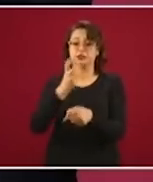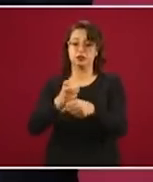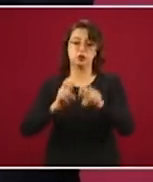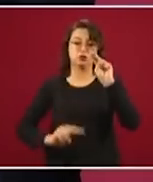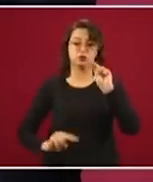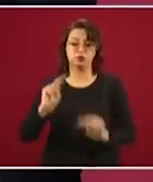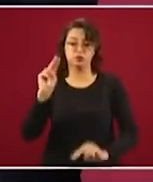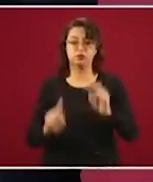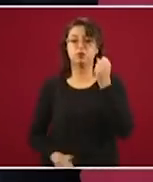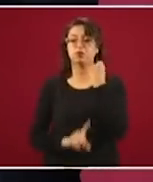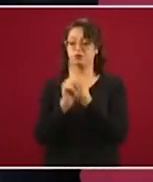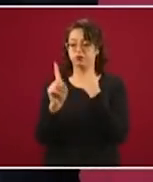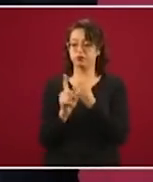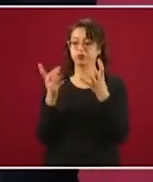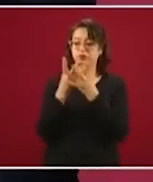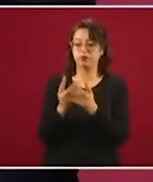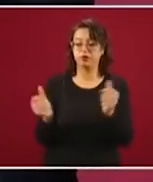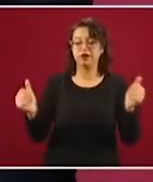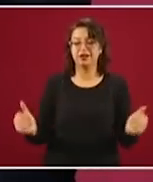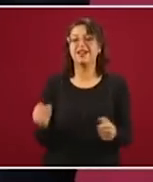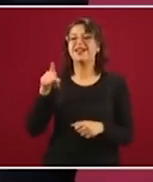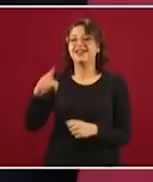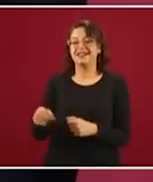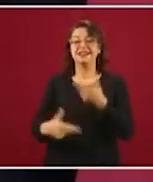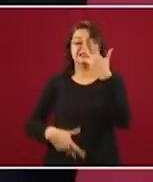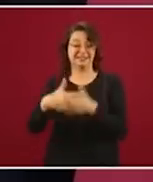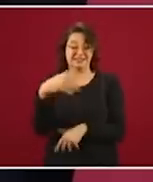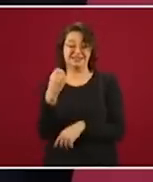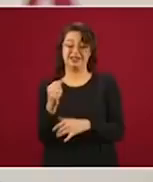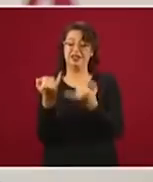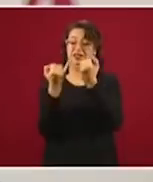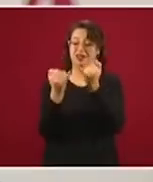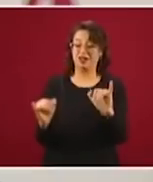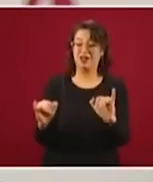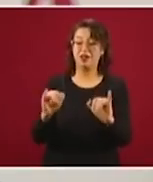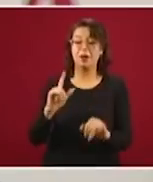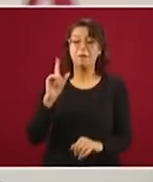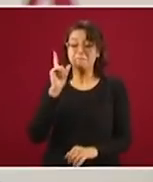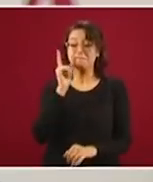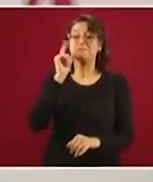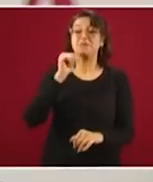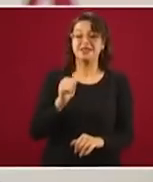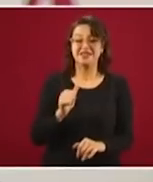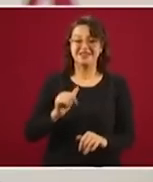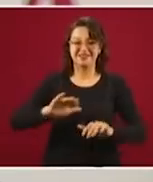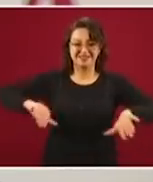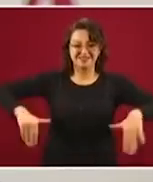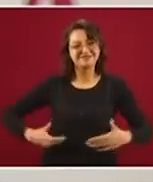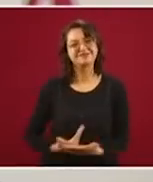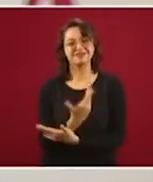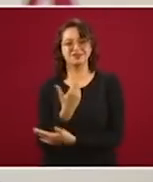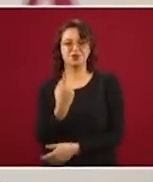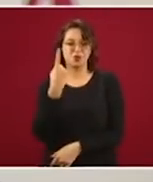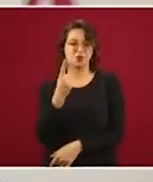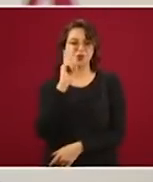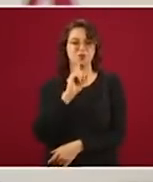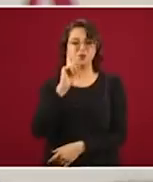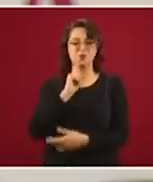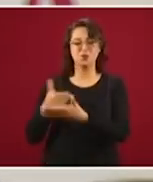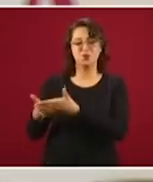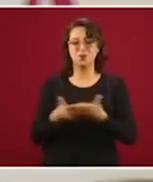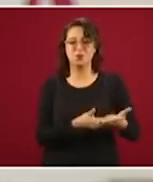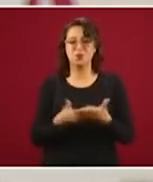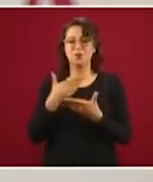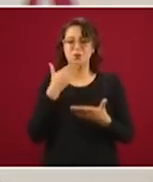resolviendo problemas. Ya nació al día siguiente de su inauguración la primera bebé en este hospital. Bienvenida